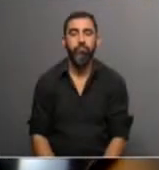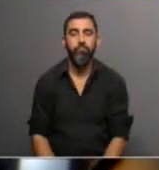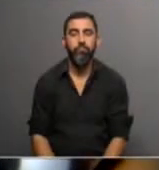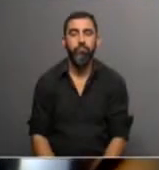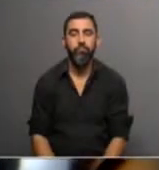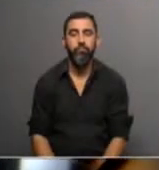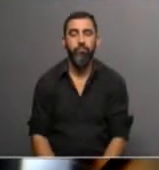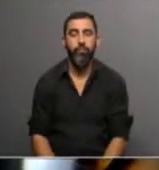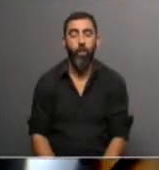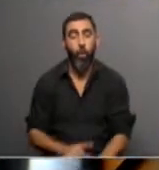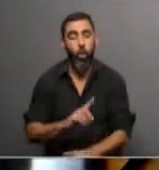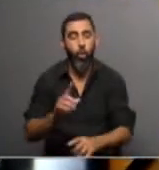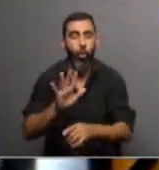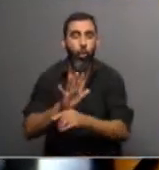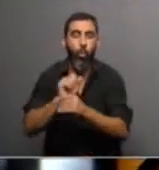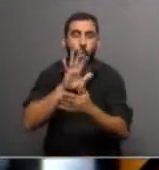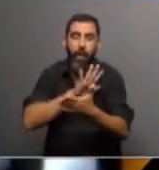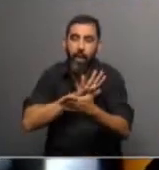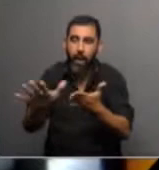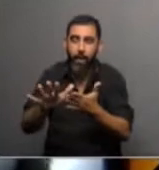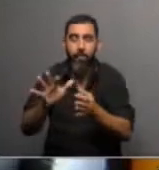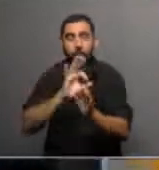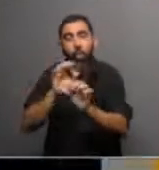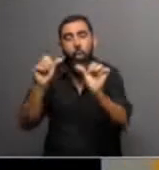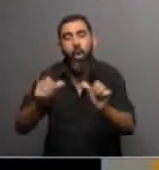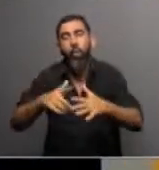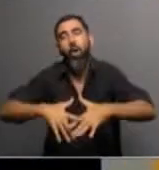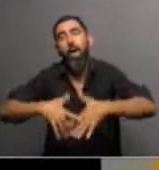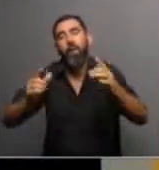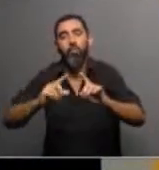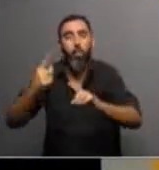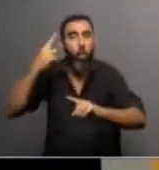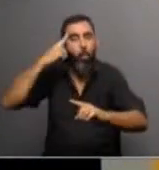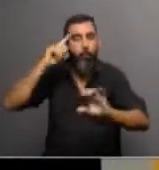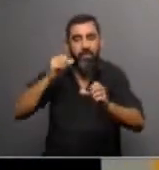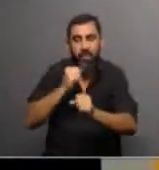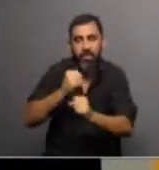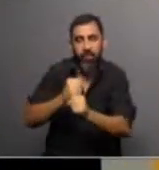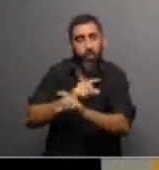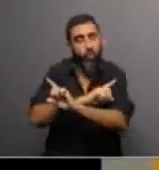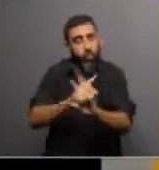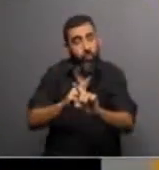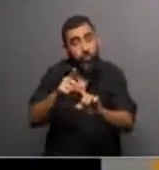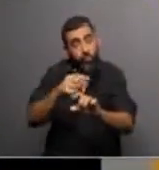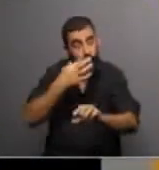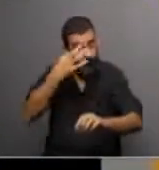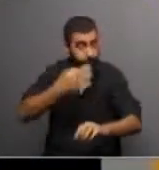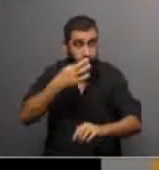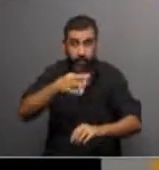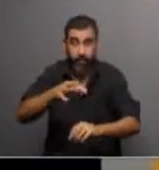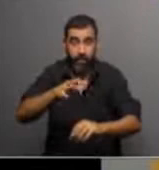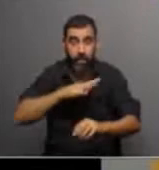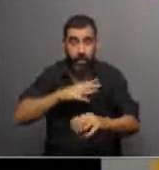No es un escape, no es algo que hacen para no pensar en su trabajo. En realidad está claro que hay